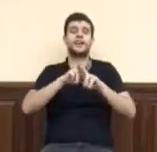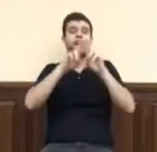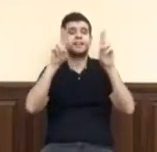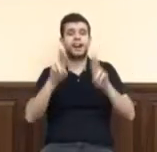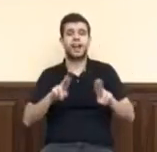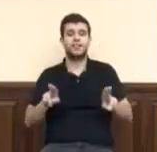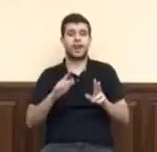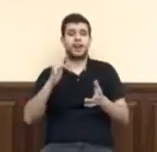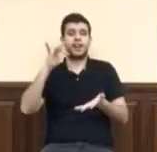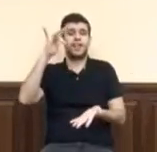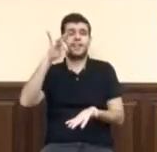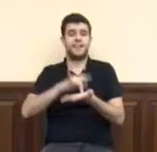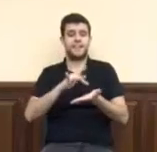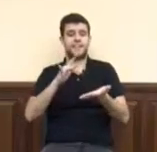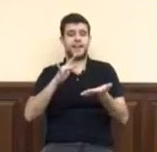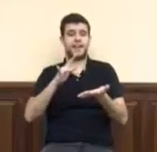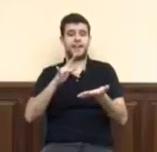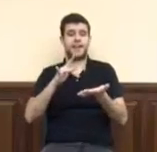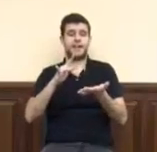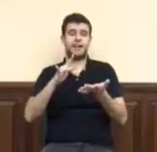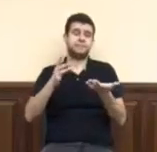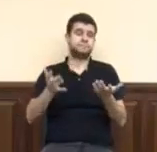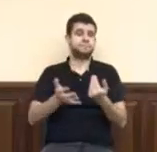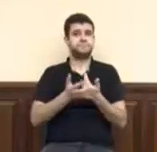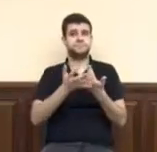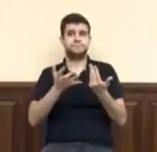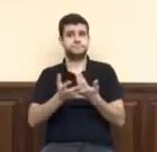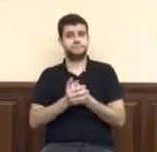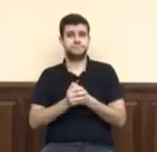por el Día de la Declaración,